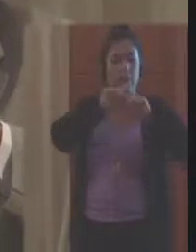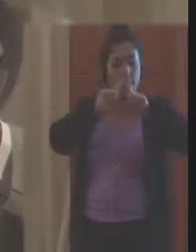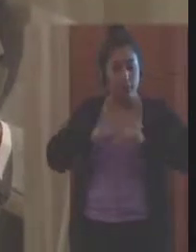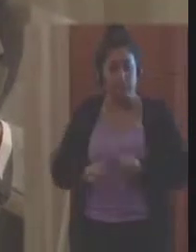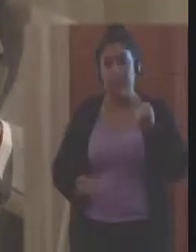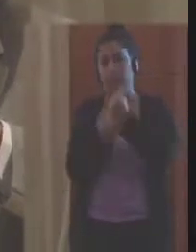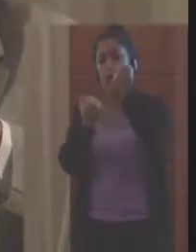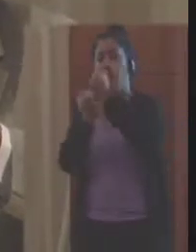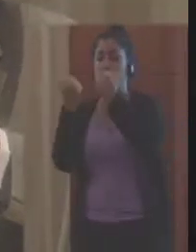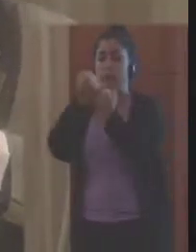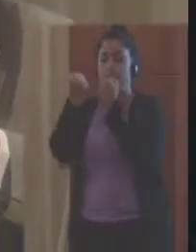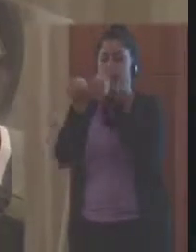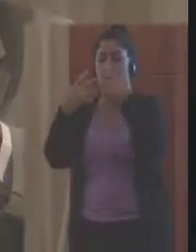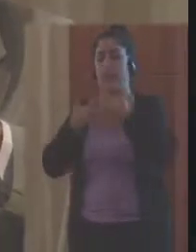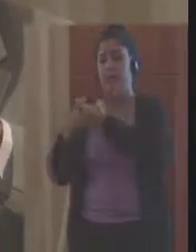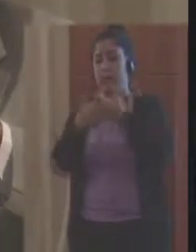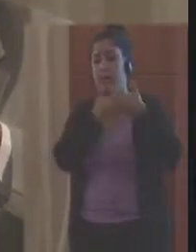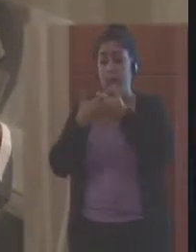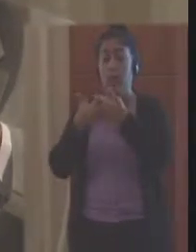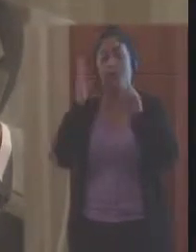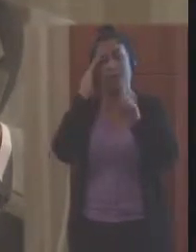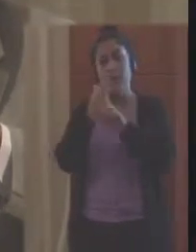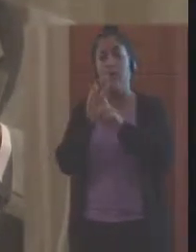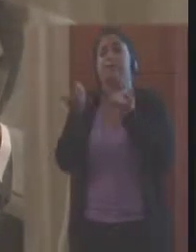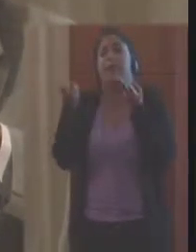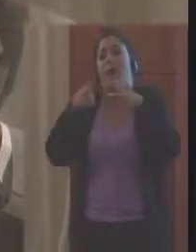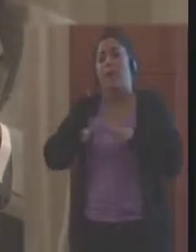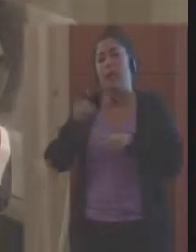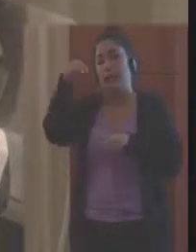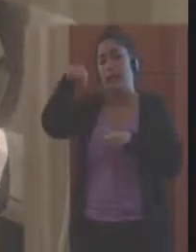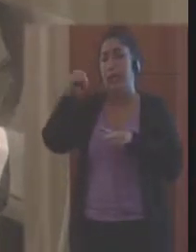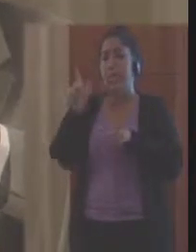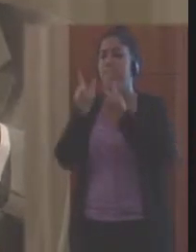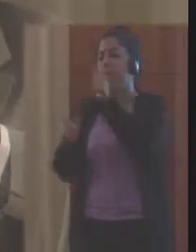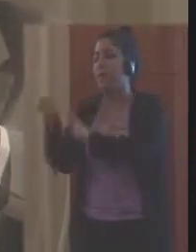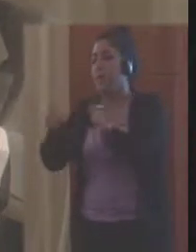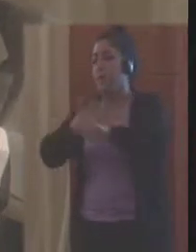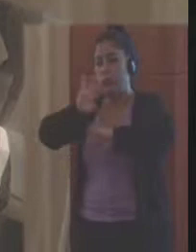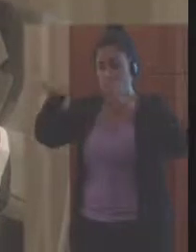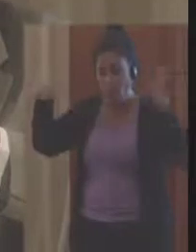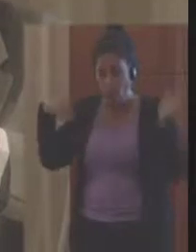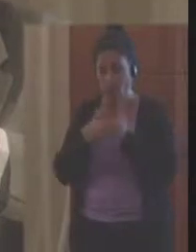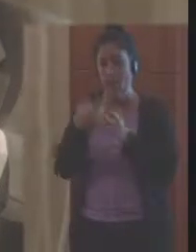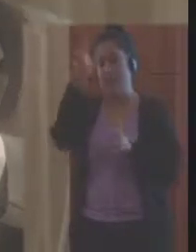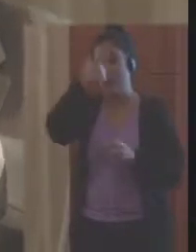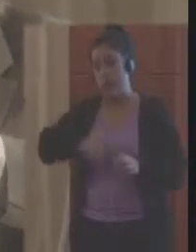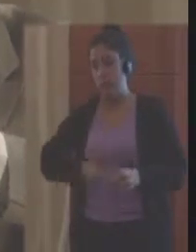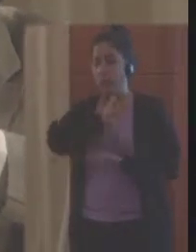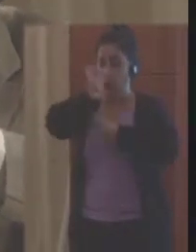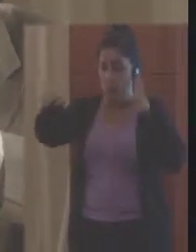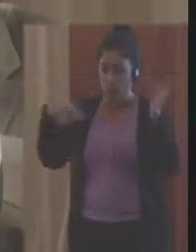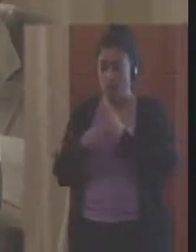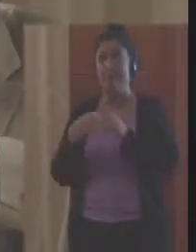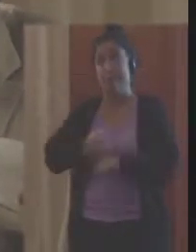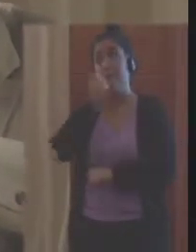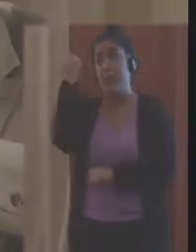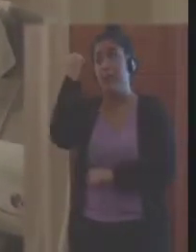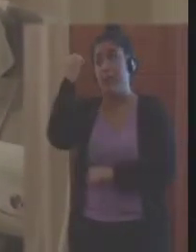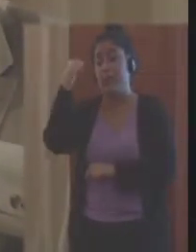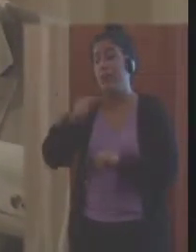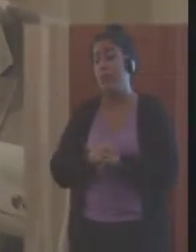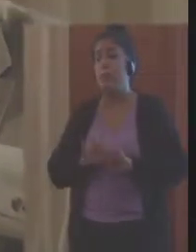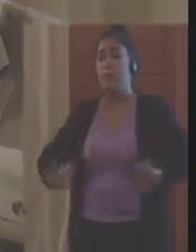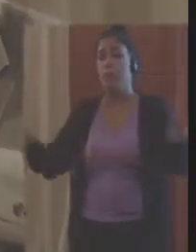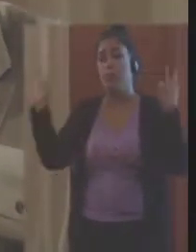creo que la ciudadanía tiene que asumir que su derecho a la seguridad